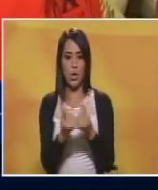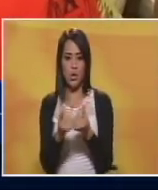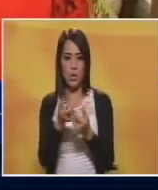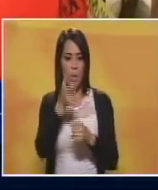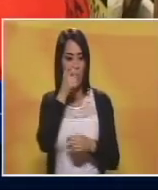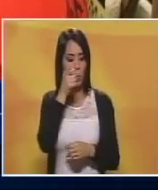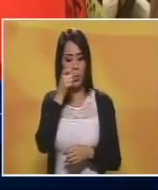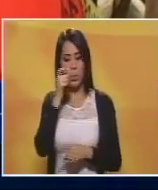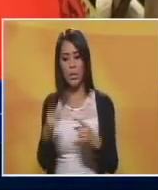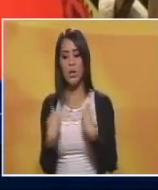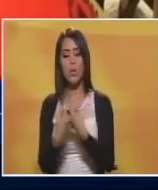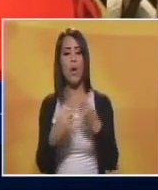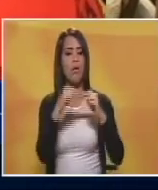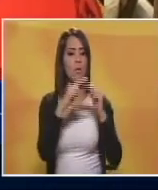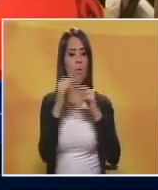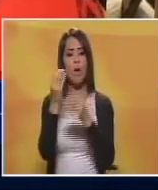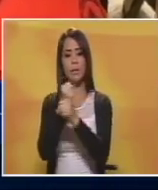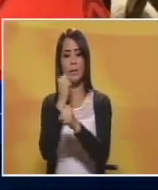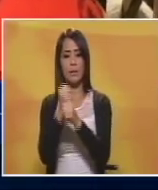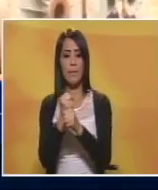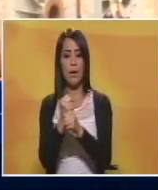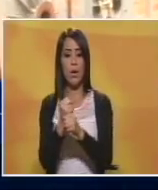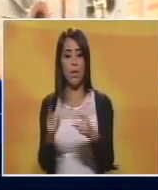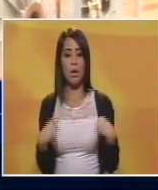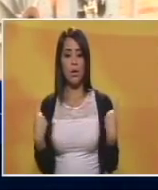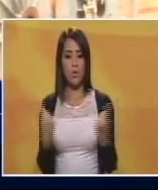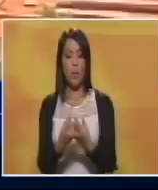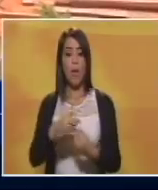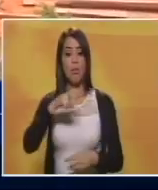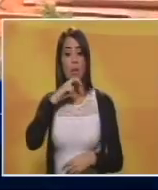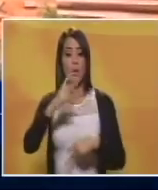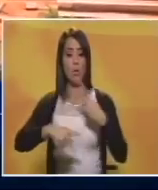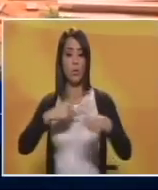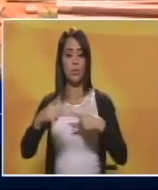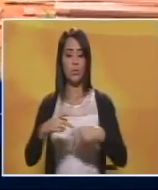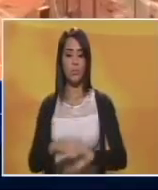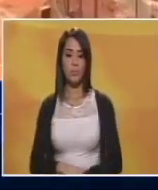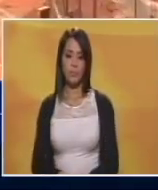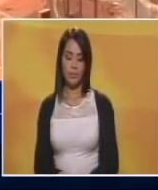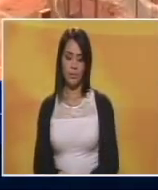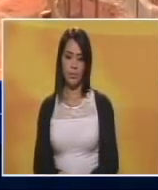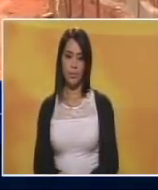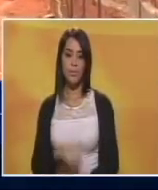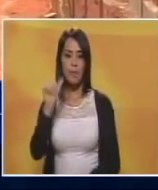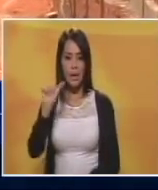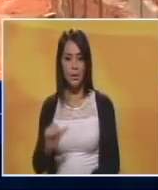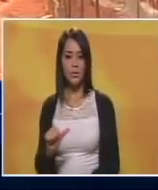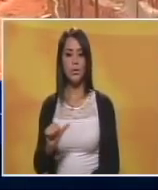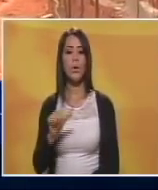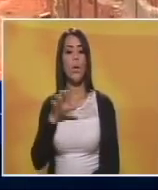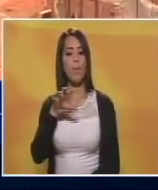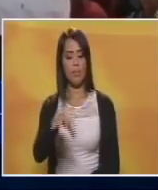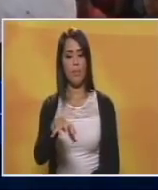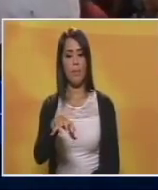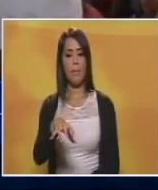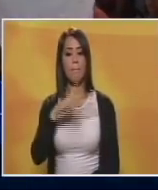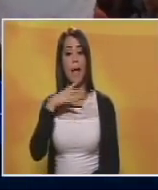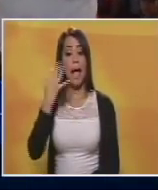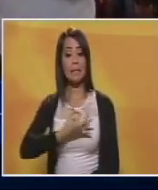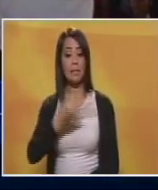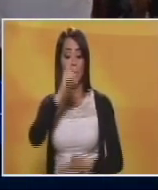el avance de la obra de la planta procesadora de oro en el sector Las Vainitas, al sur de la región, asegurando que